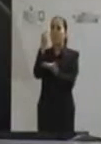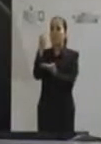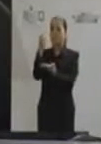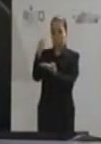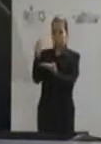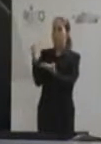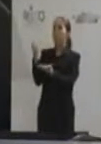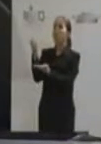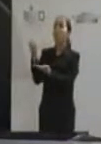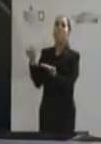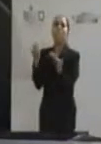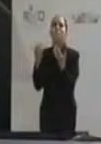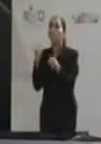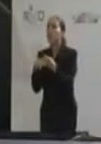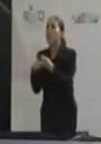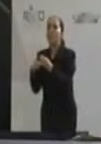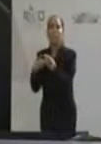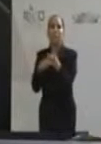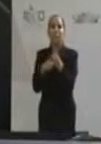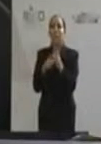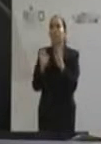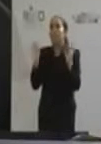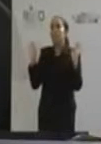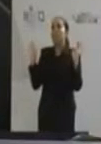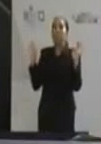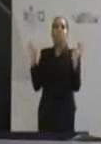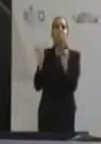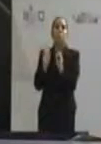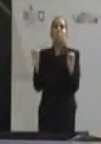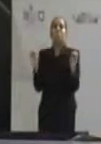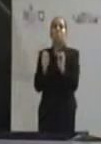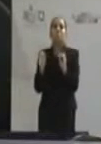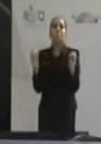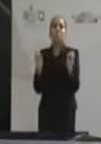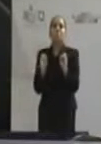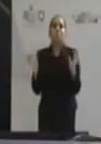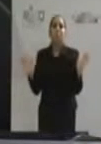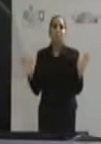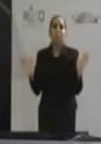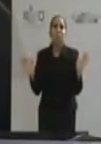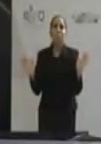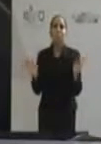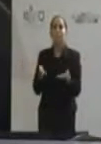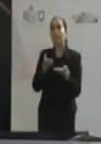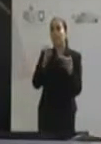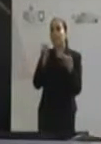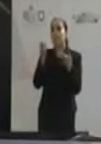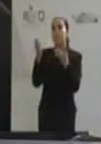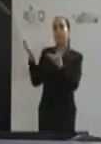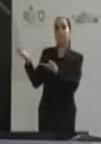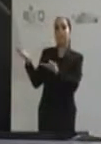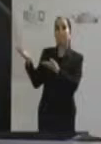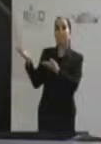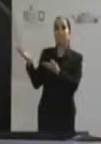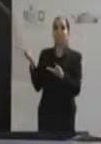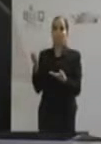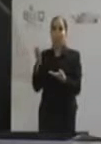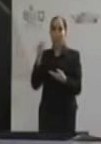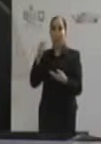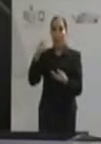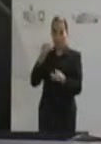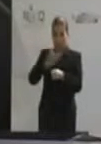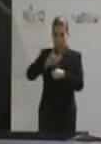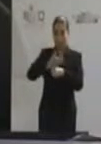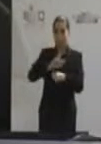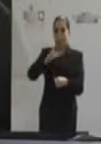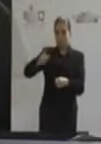secretario de Salud en el gobierno del estado de Querétaro sigue caminando impunemente por las calles de Querétaro. Eso lastima